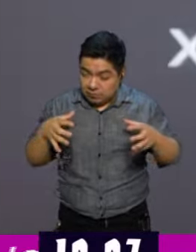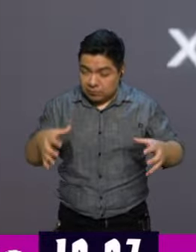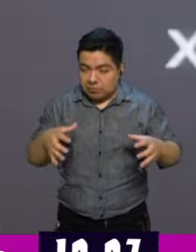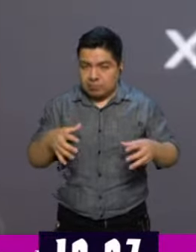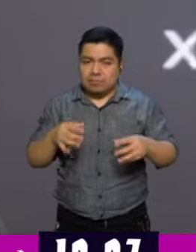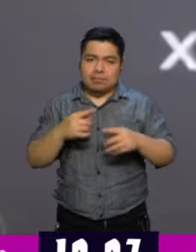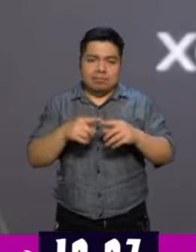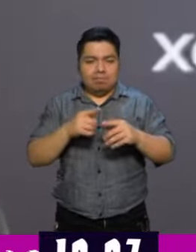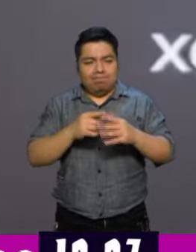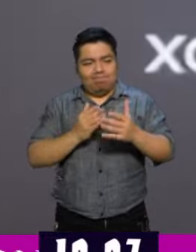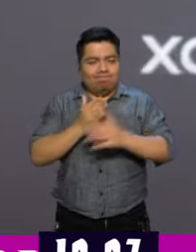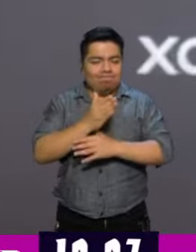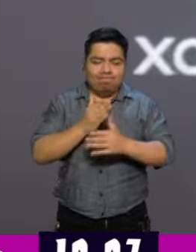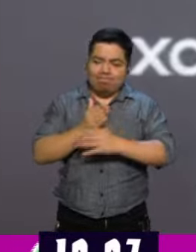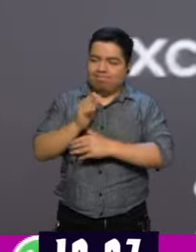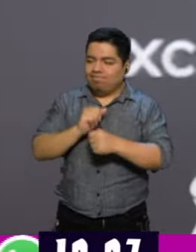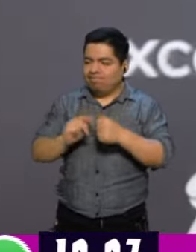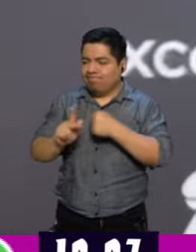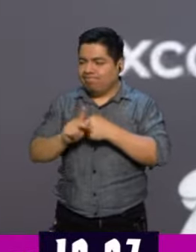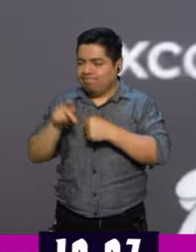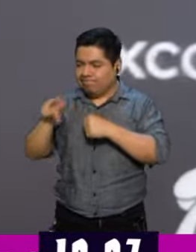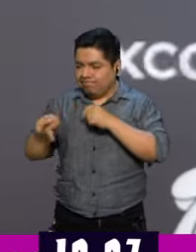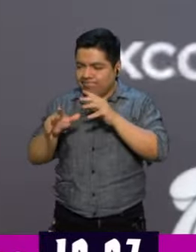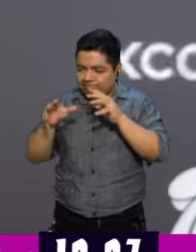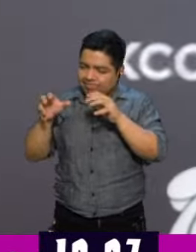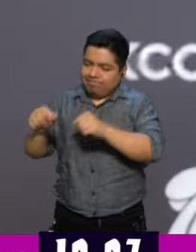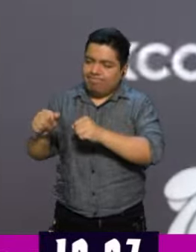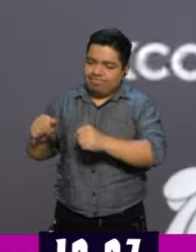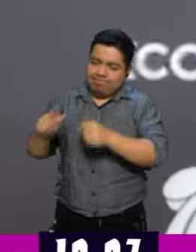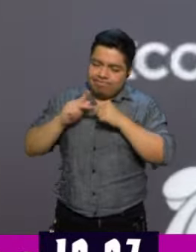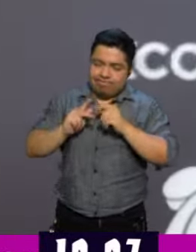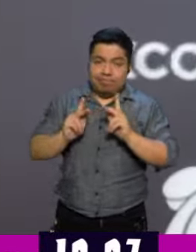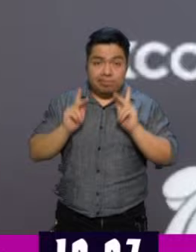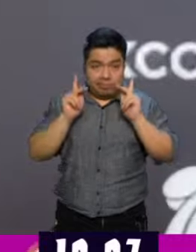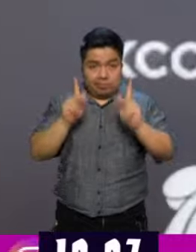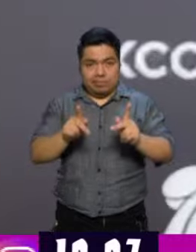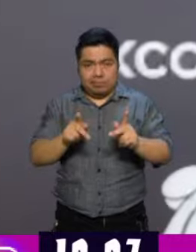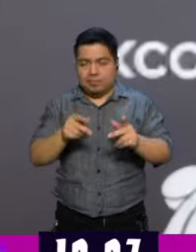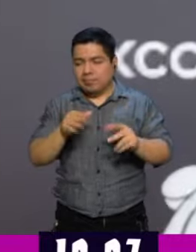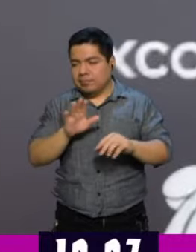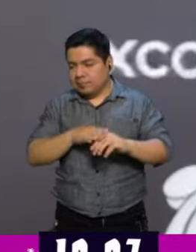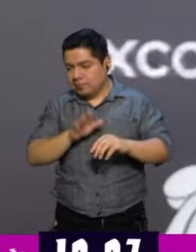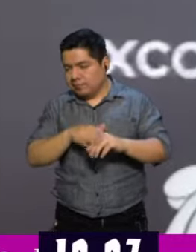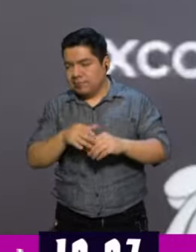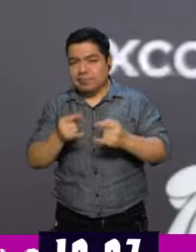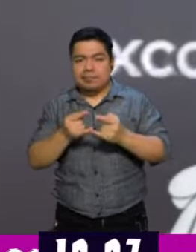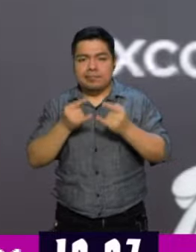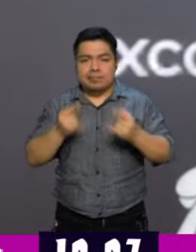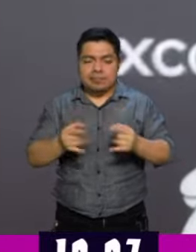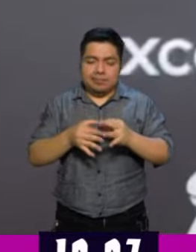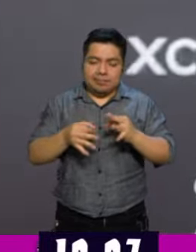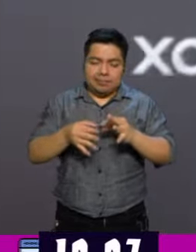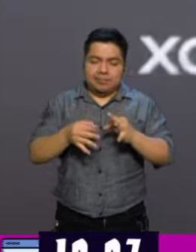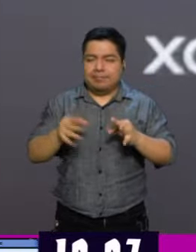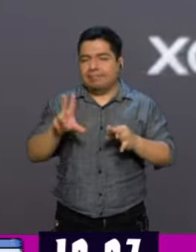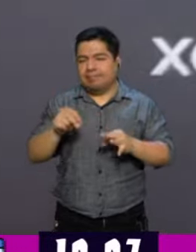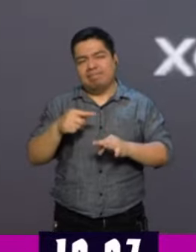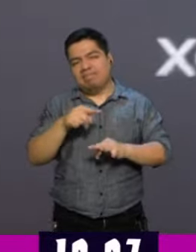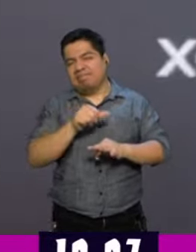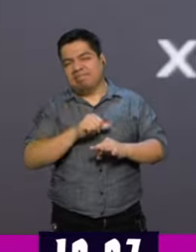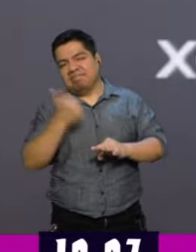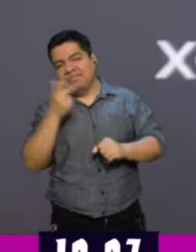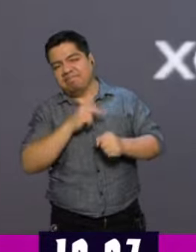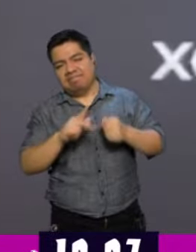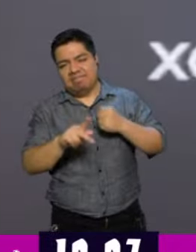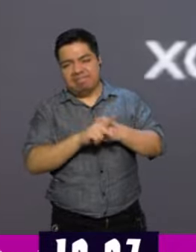por fronteras. Si logramos agarrar esas fronteras y volverlas puentes y empezar a contar nuestras historias, sino que los extranjeros